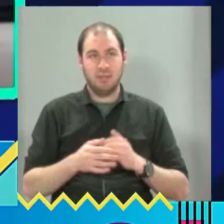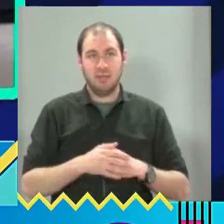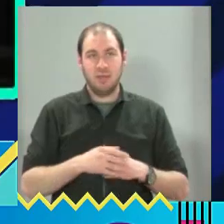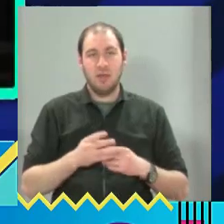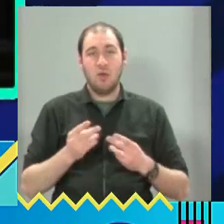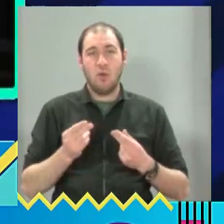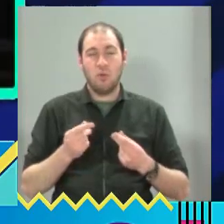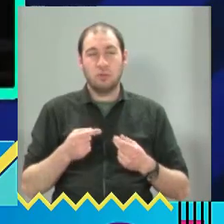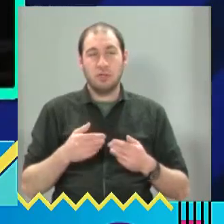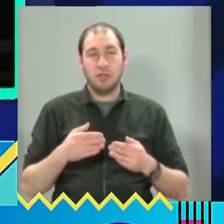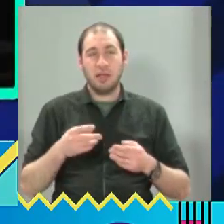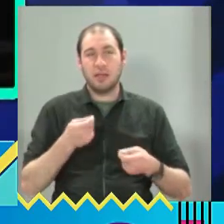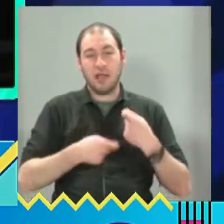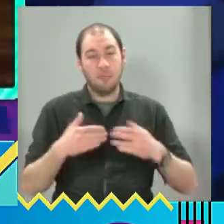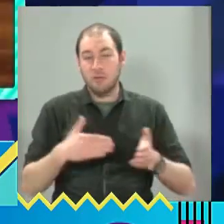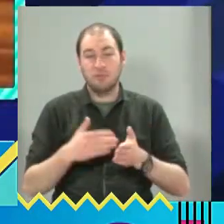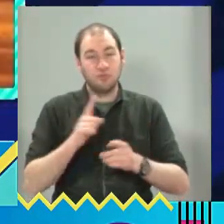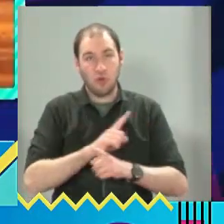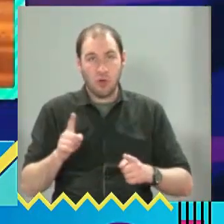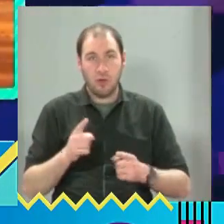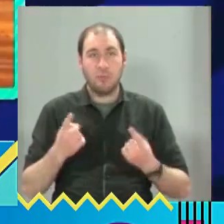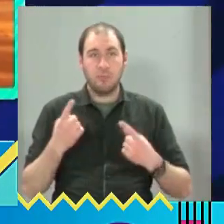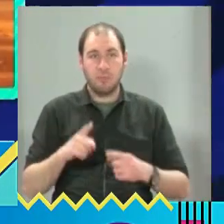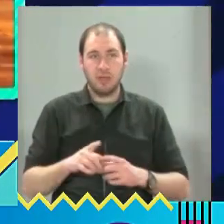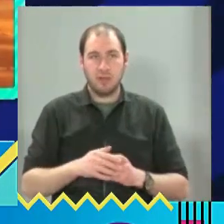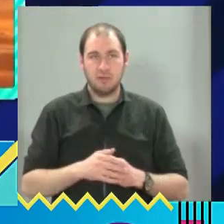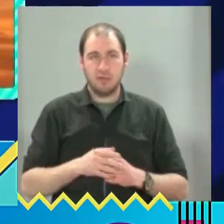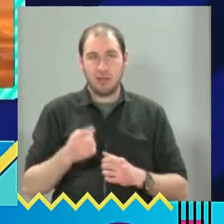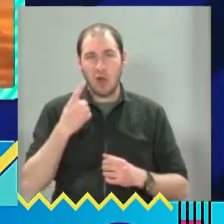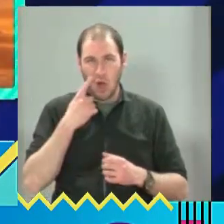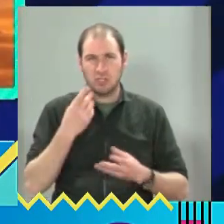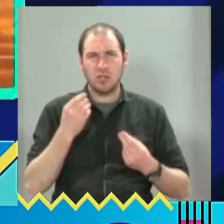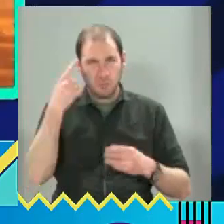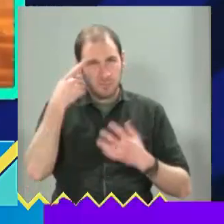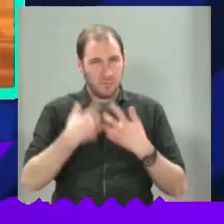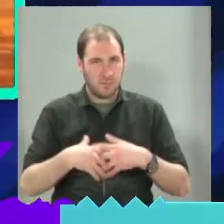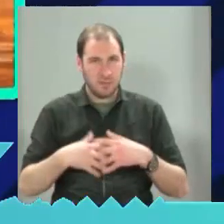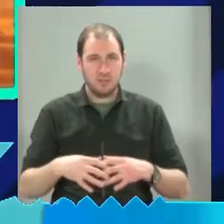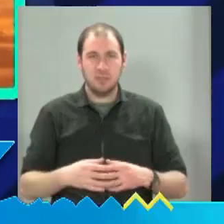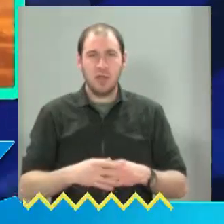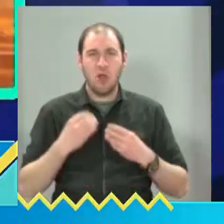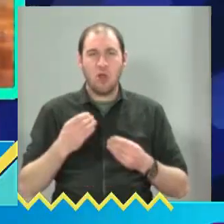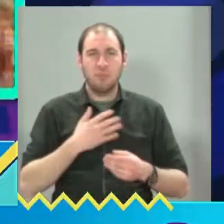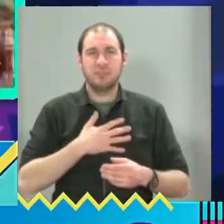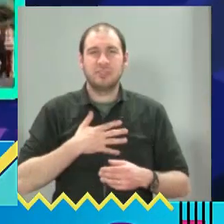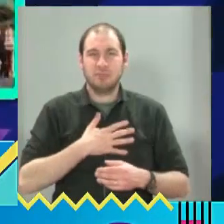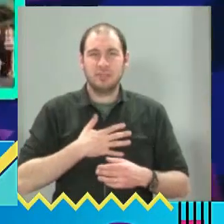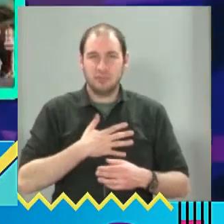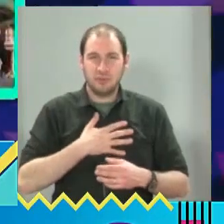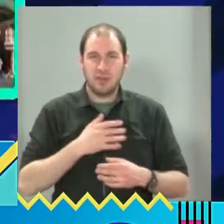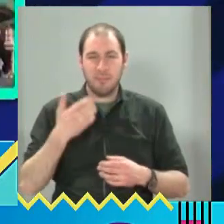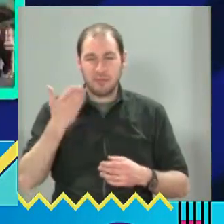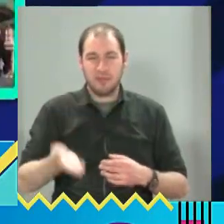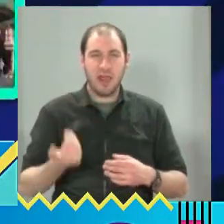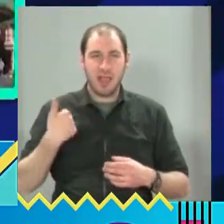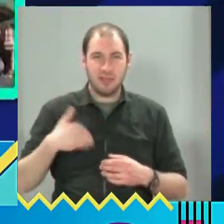la utilicen para frenar corridas cambiarias. Pero eso es no conocer a cómo piensa y cómo es el sentimiento y las emociones del